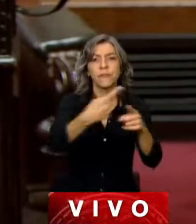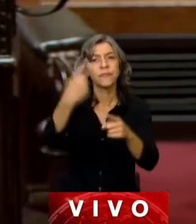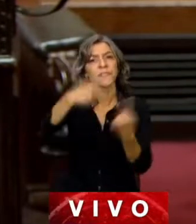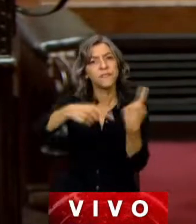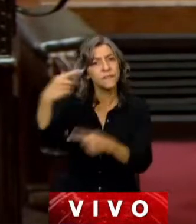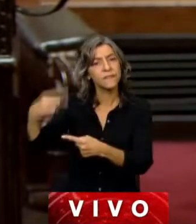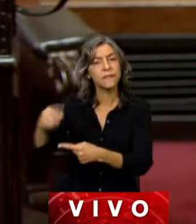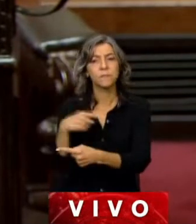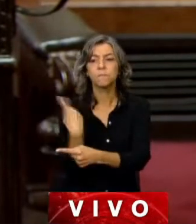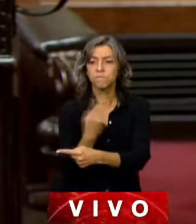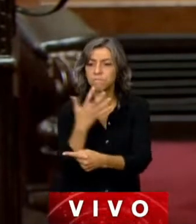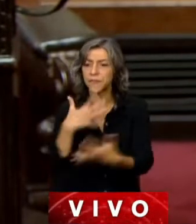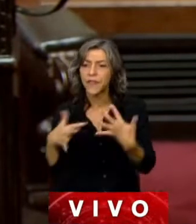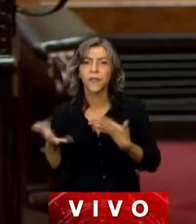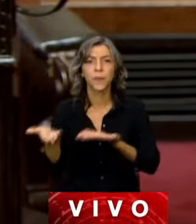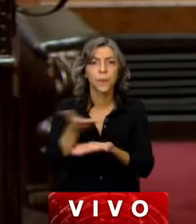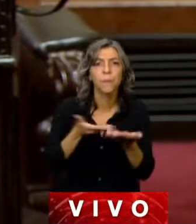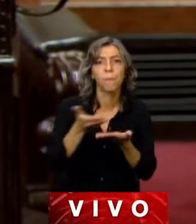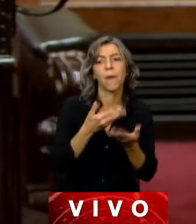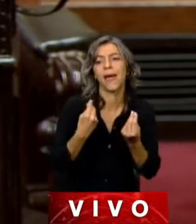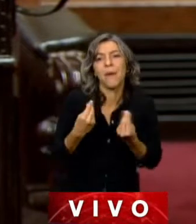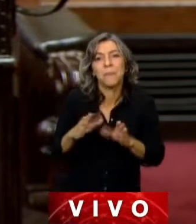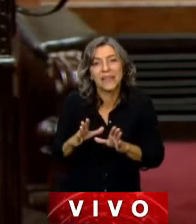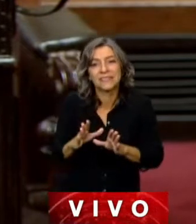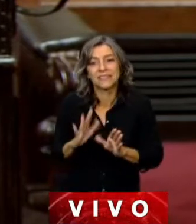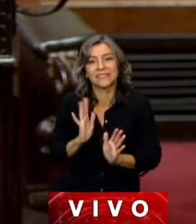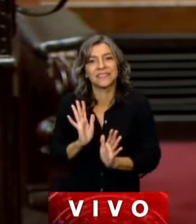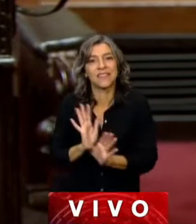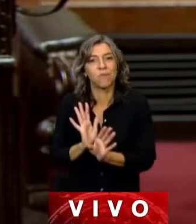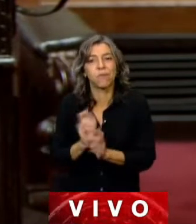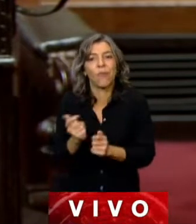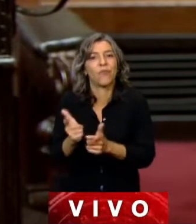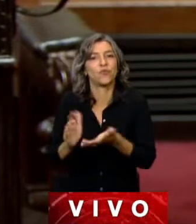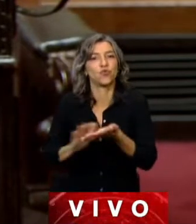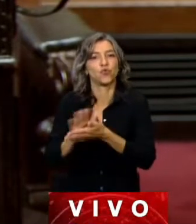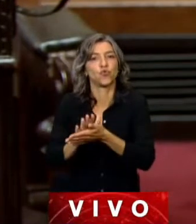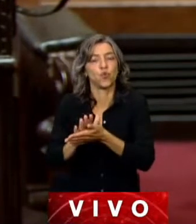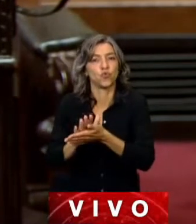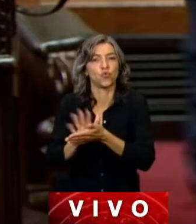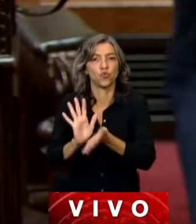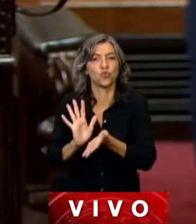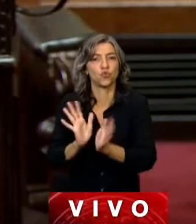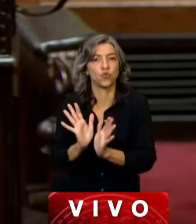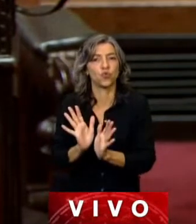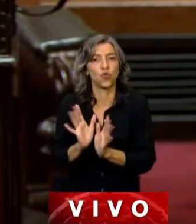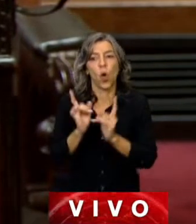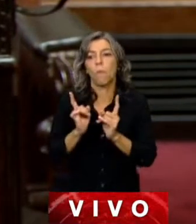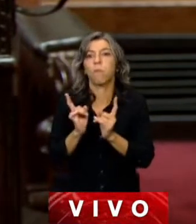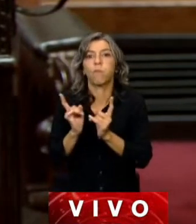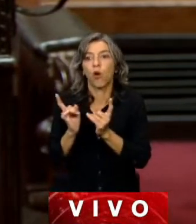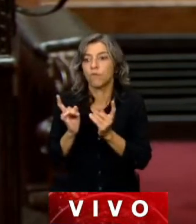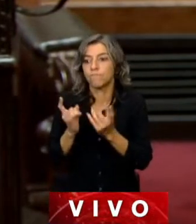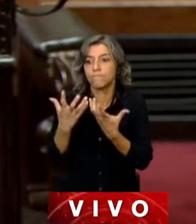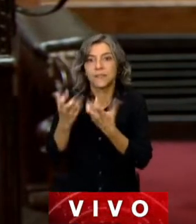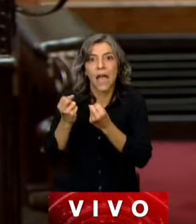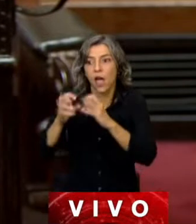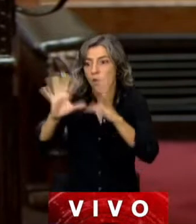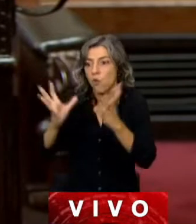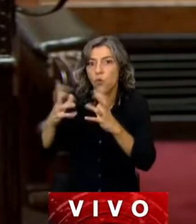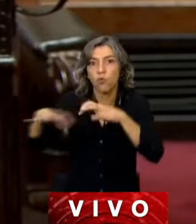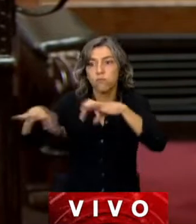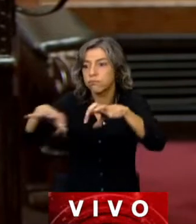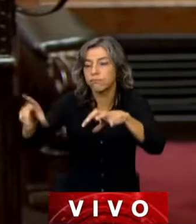Cámara para poder dar respuestas que hoy los diferentes actores y sectores del sistema de salud argentino están esperando.